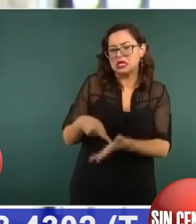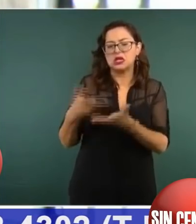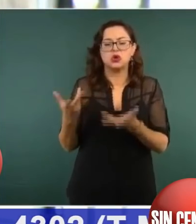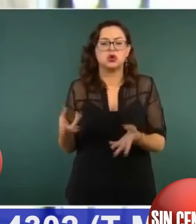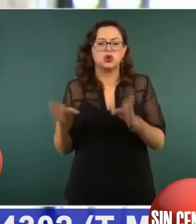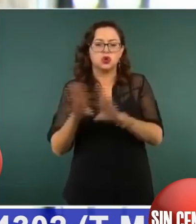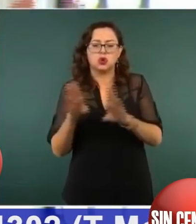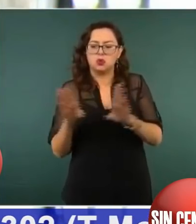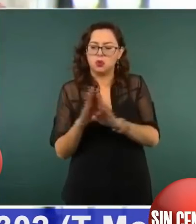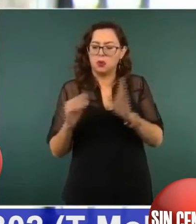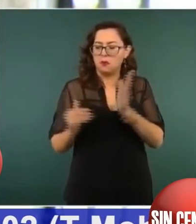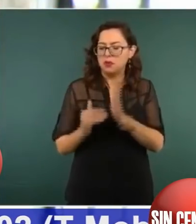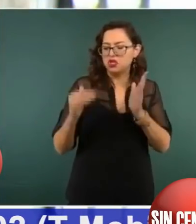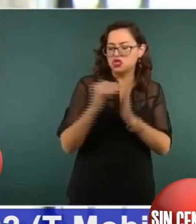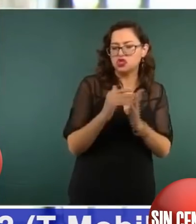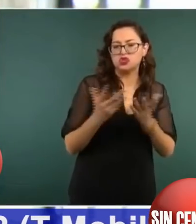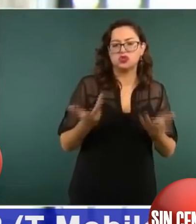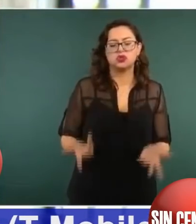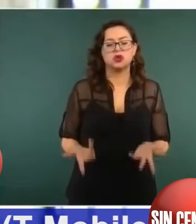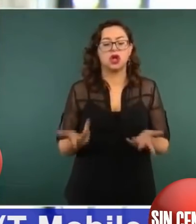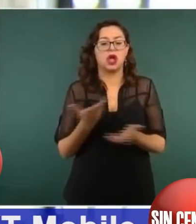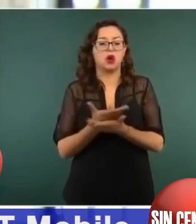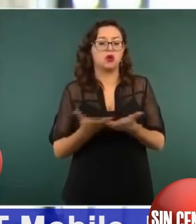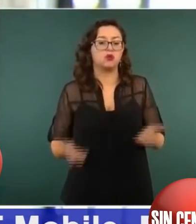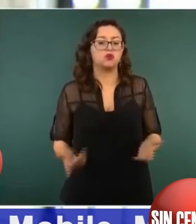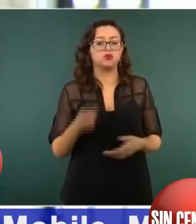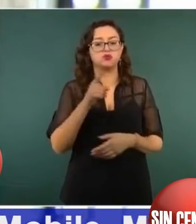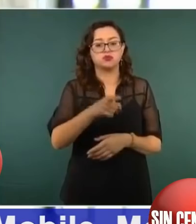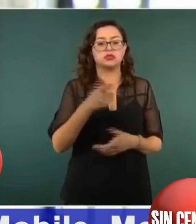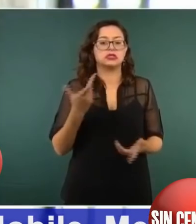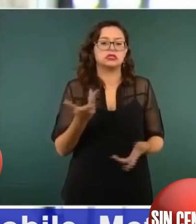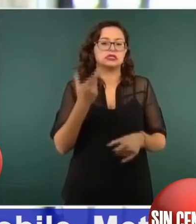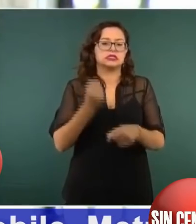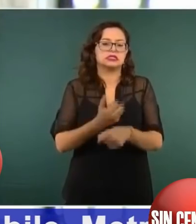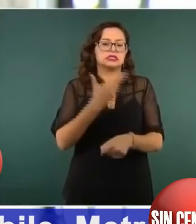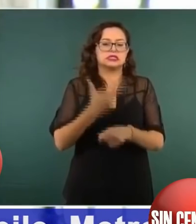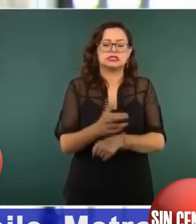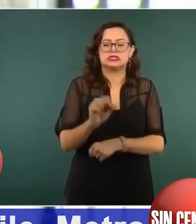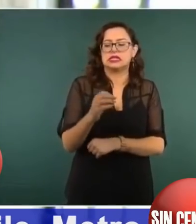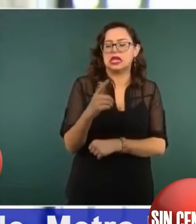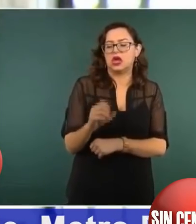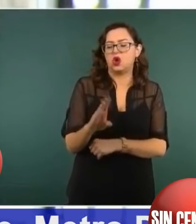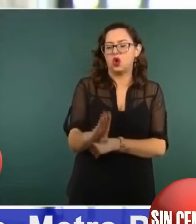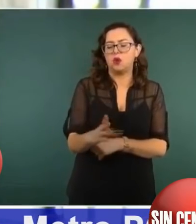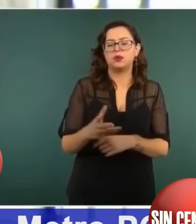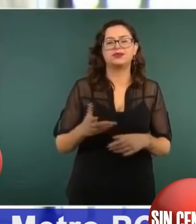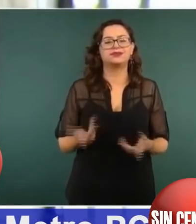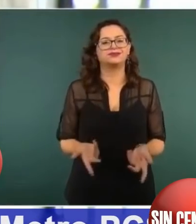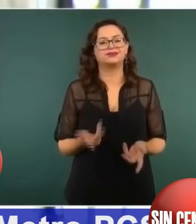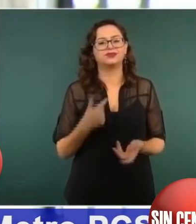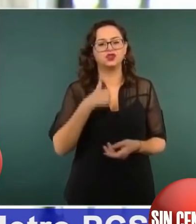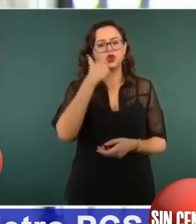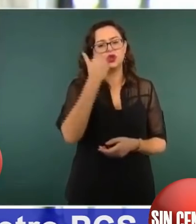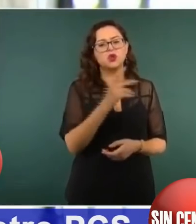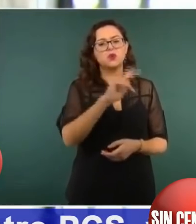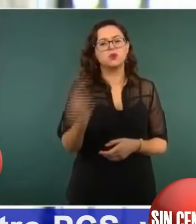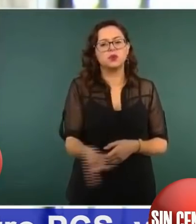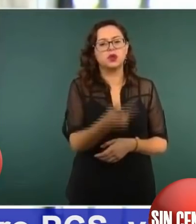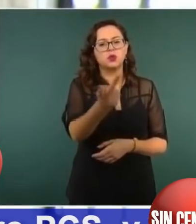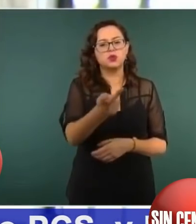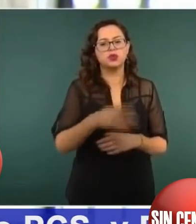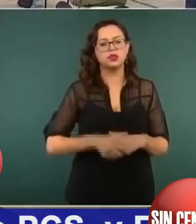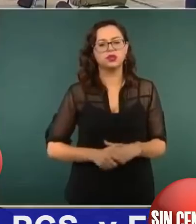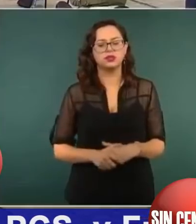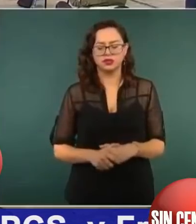de millones, de un señor Kors, que ahora se dice que era el secretario de Gobernación. La pregunta, señor presidente, ¿cómo avisora,